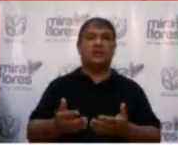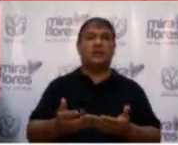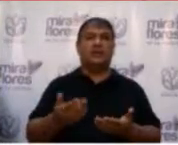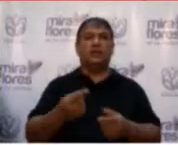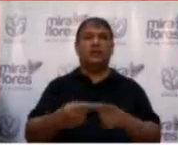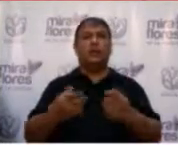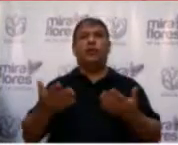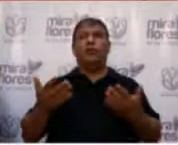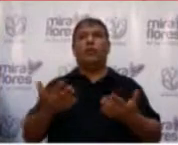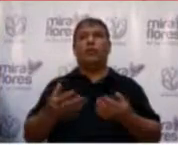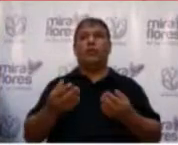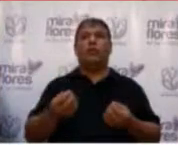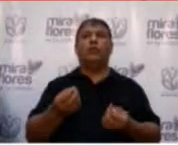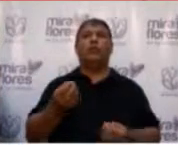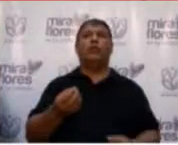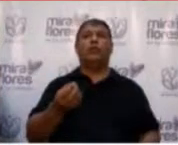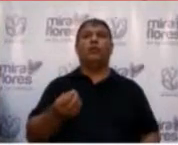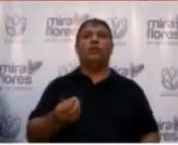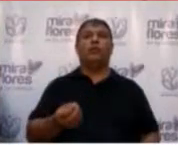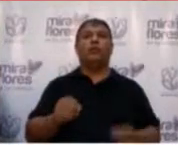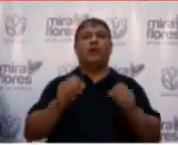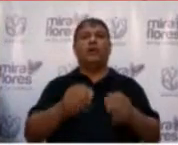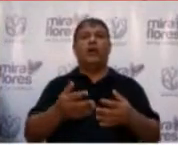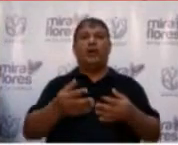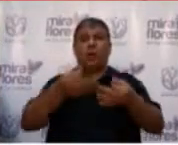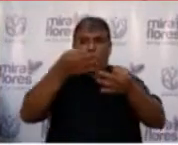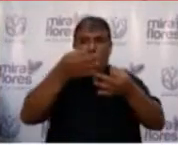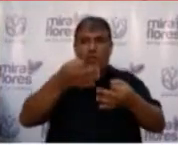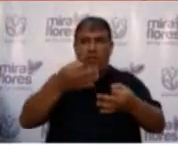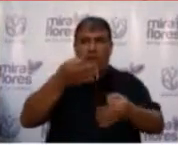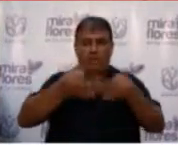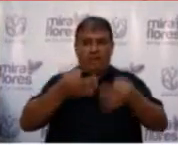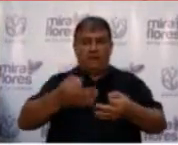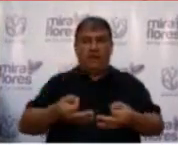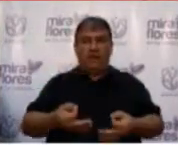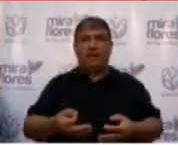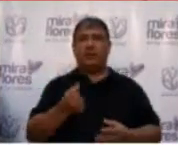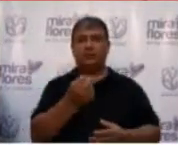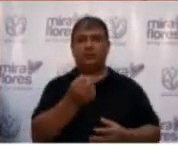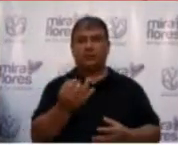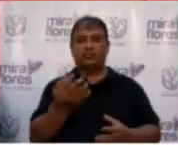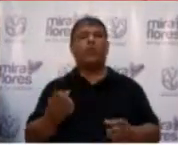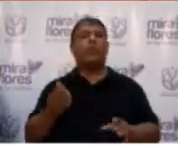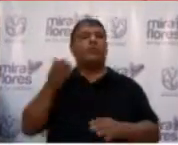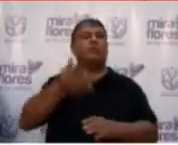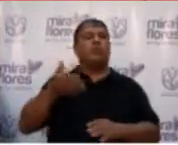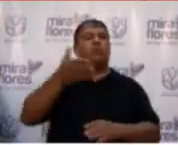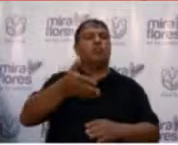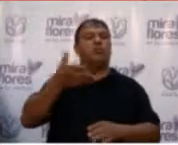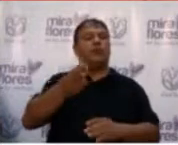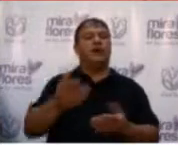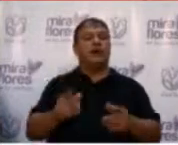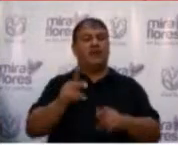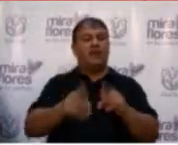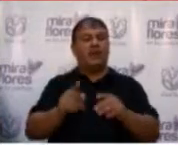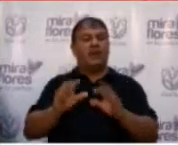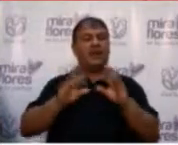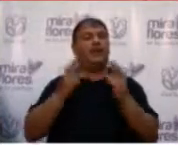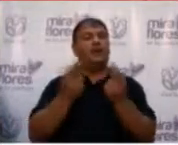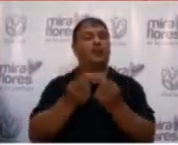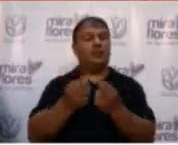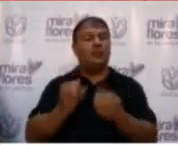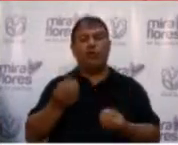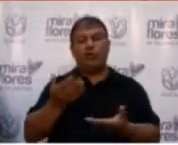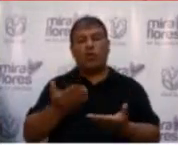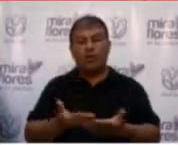que hay, cómo queda una contabilidad de las asistencias a las sesiones de Consejo,